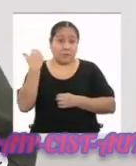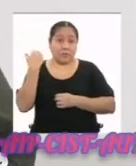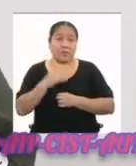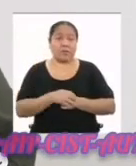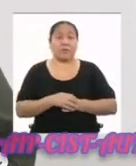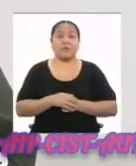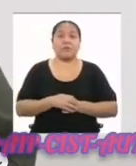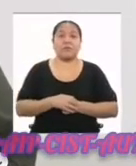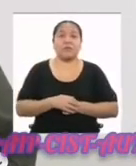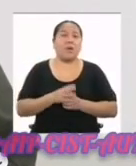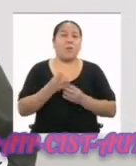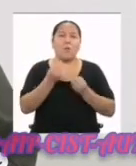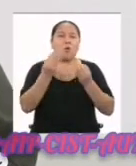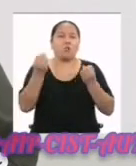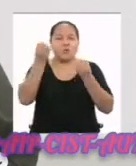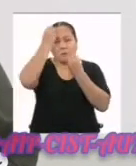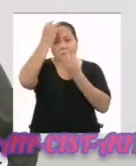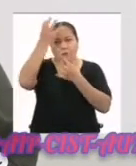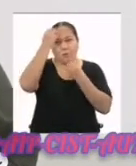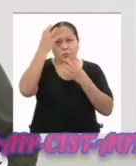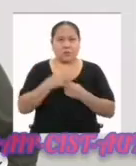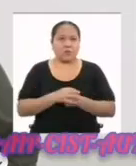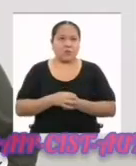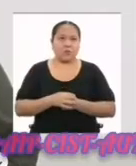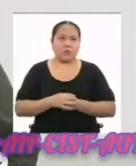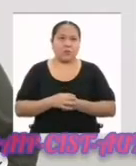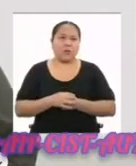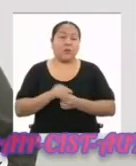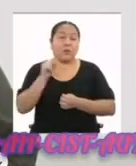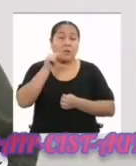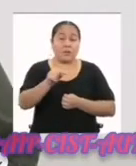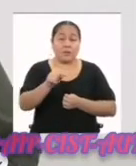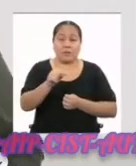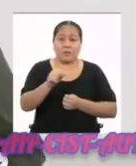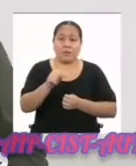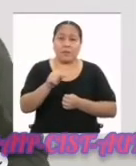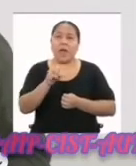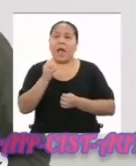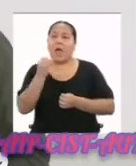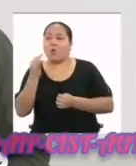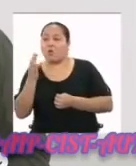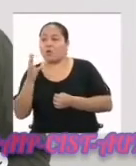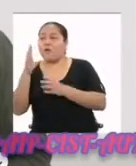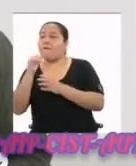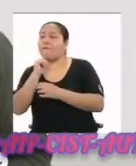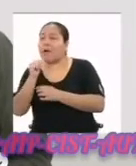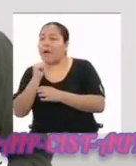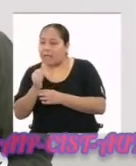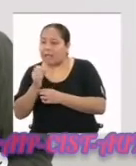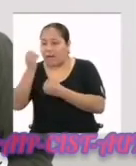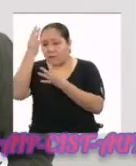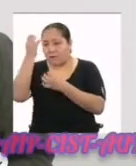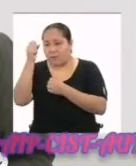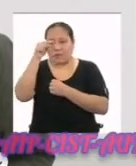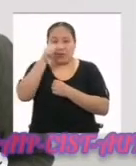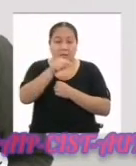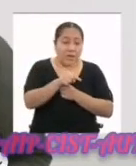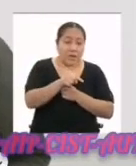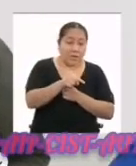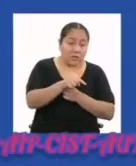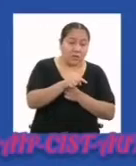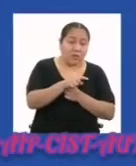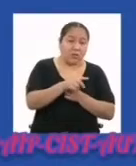sobra información. Hay ocasiones donde más bien falta. A esto le llamamos vacío